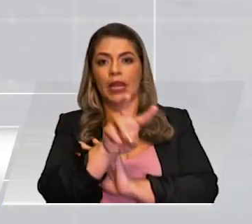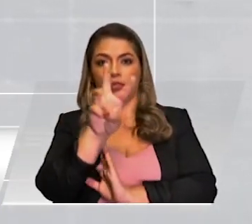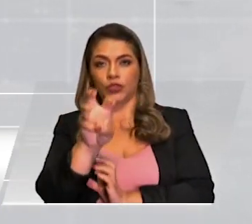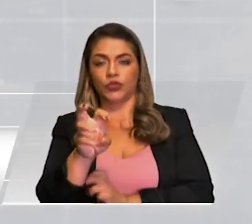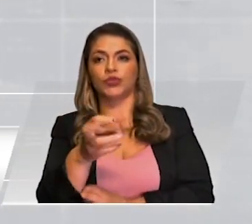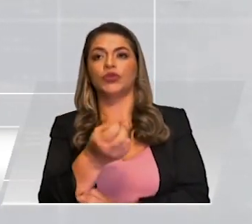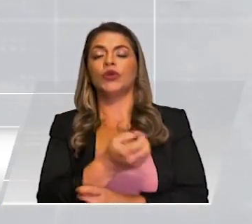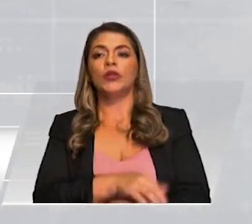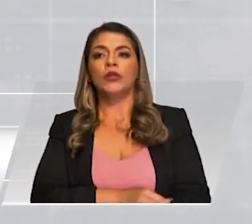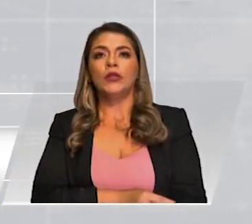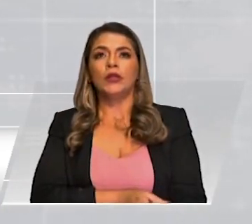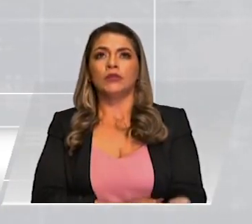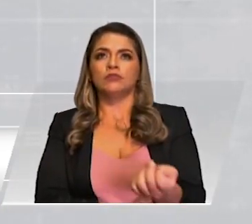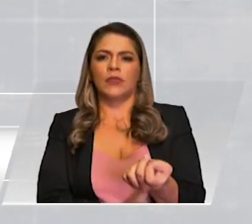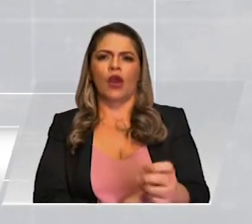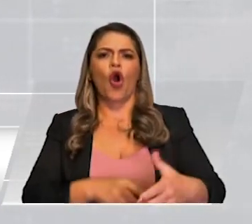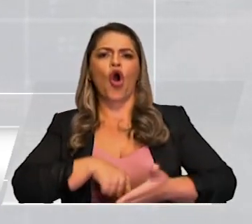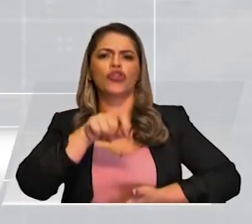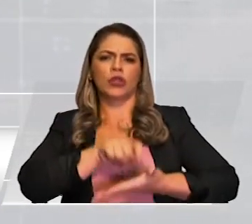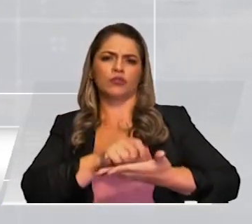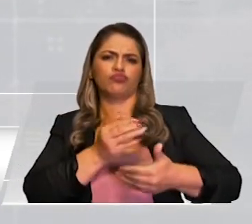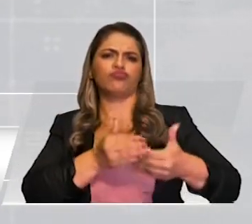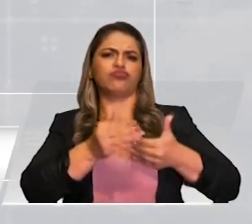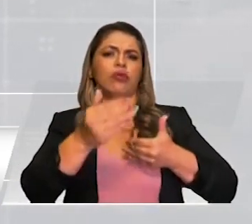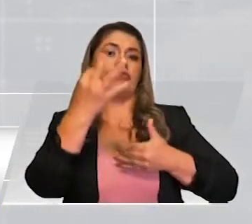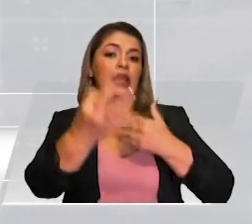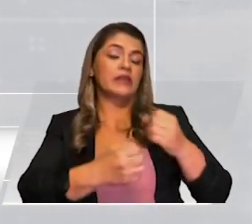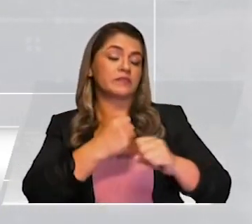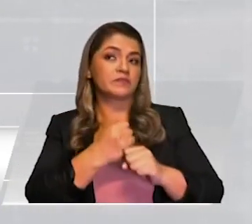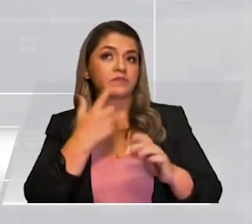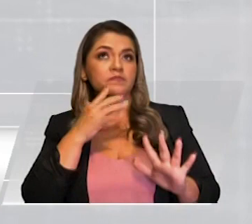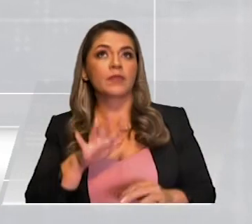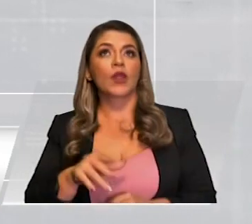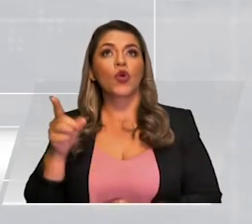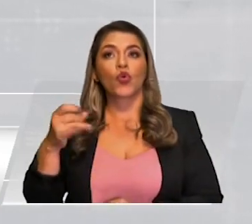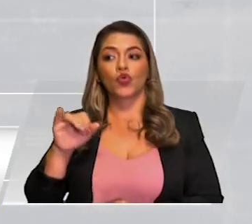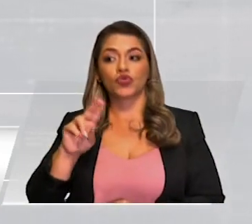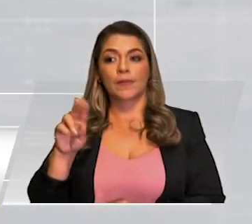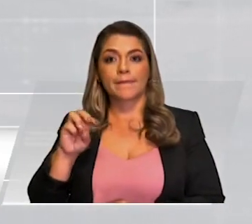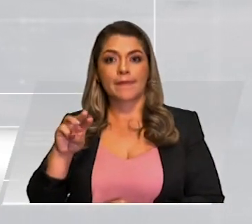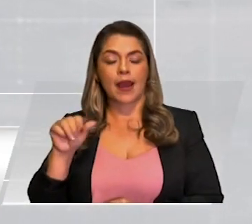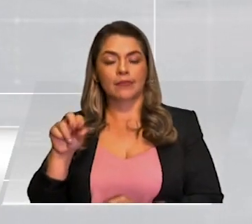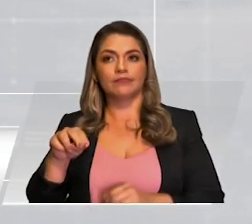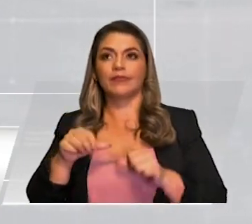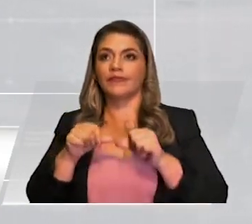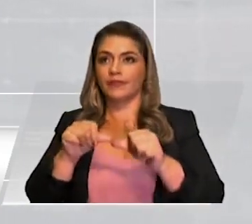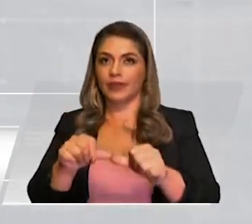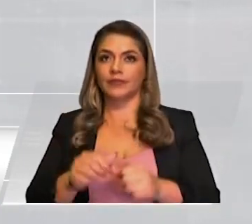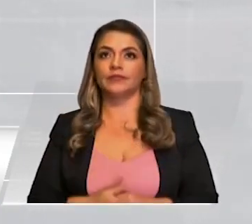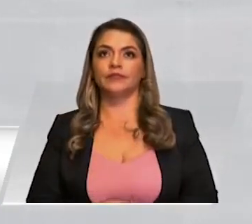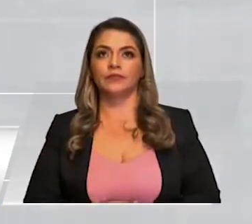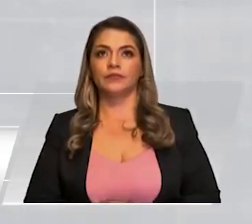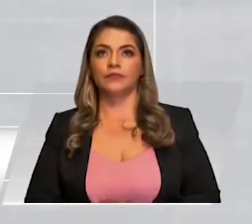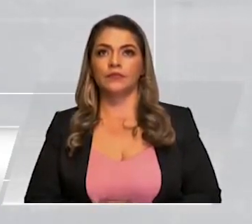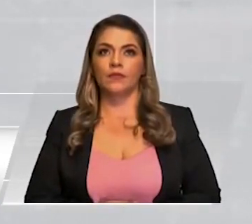lo vincula por los próximos 3 años. O sea que Jason Guzmán para rato, se acaba la novela. Ni Junior ni Cruzeiro